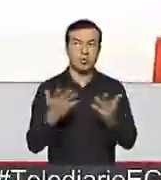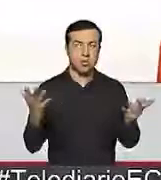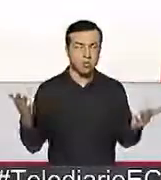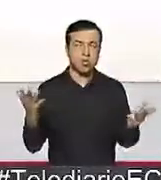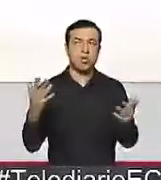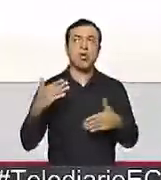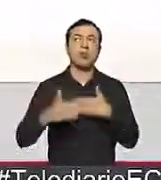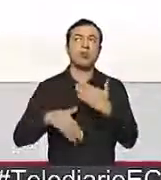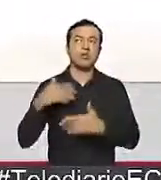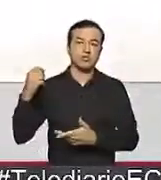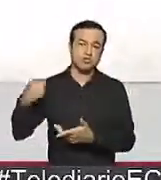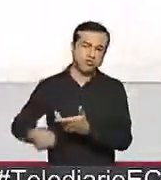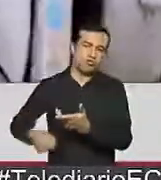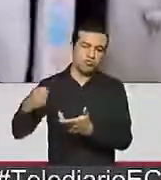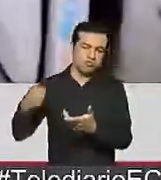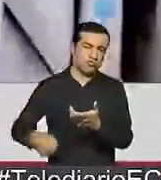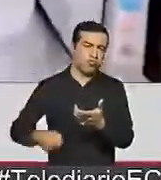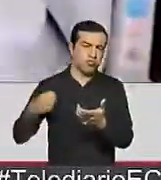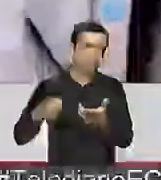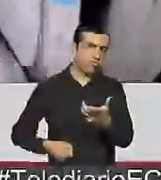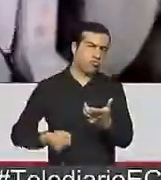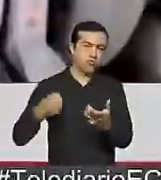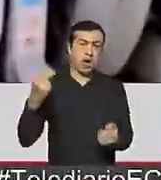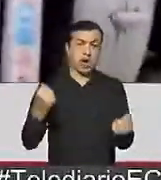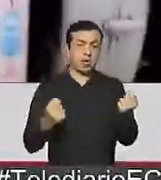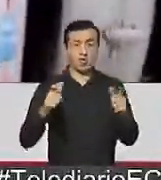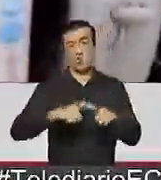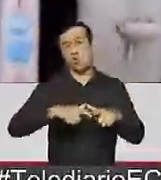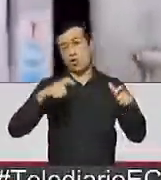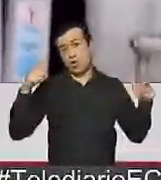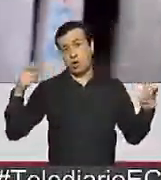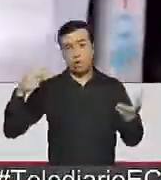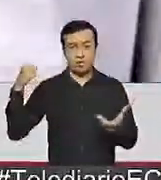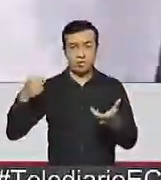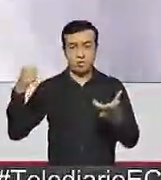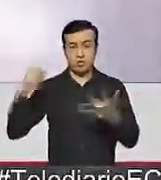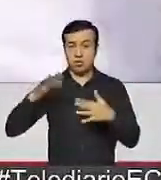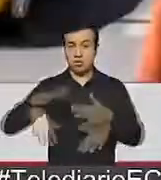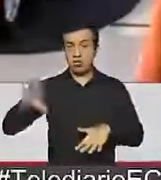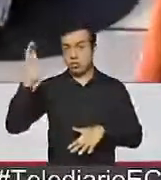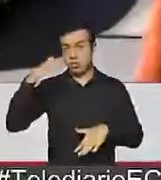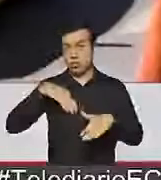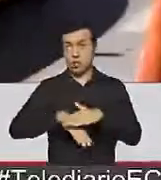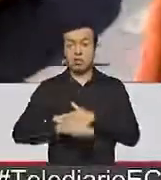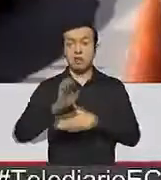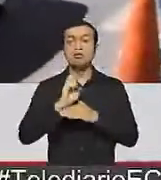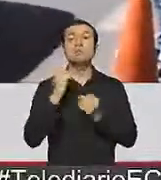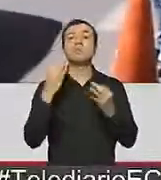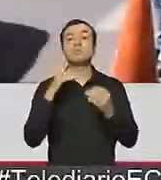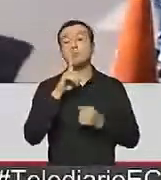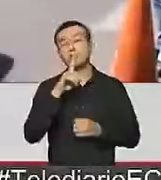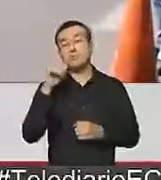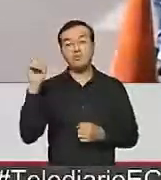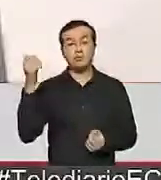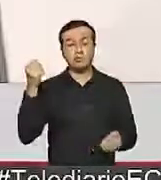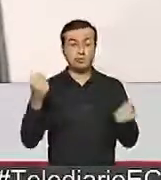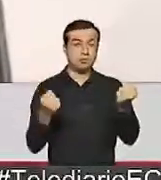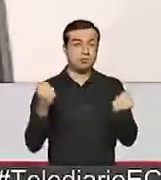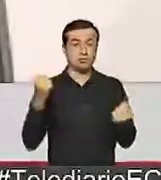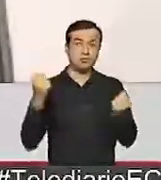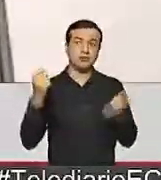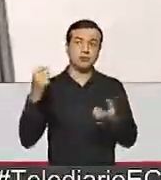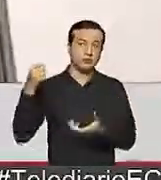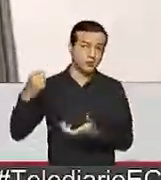realiza un proceso de desinfección de vehículos de carga pesada que ingresan desde Colombia. Un promedio de 100 automotores